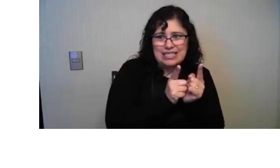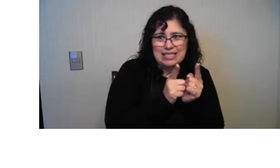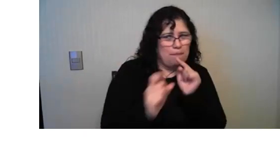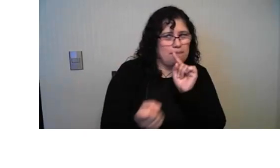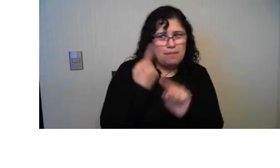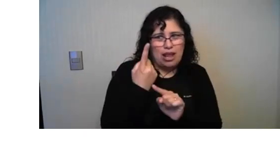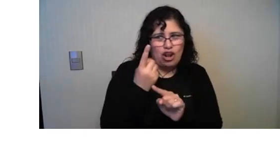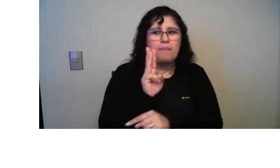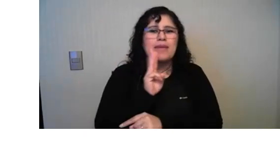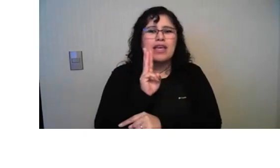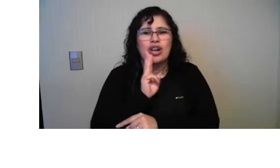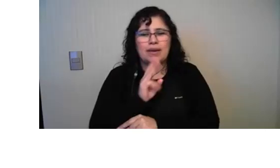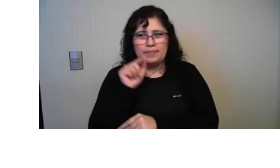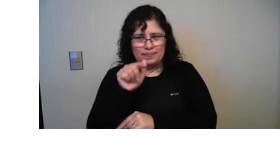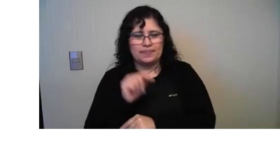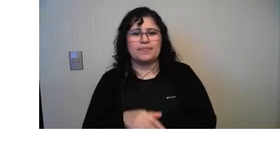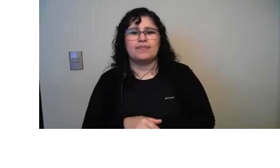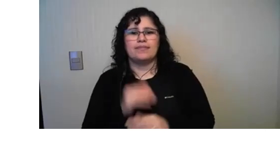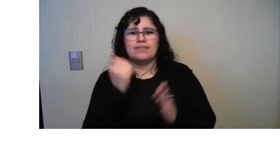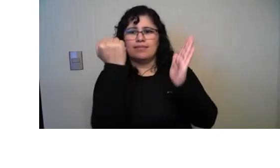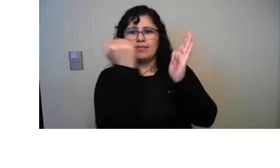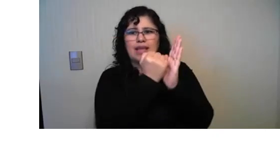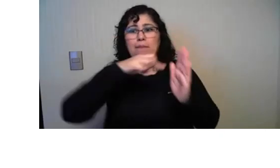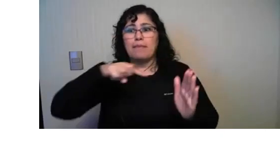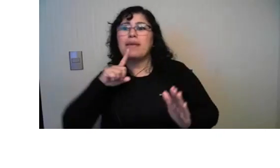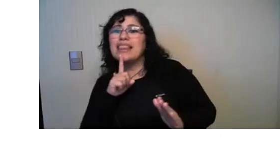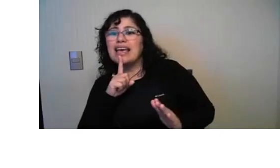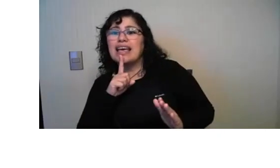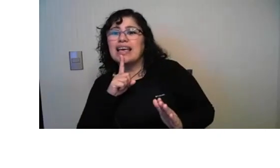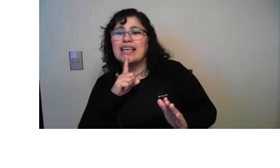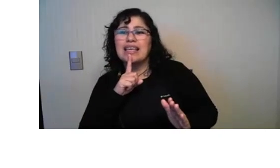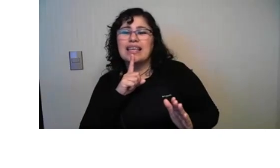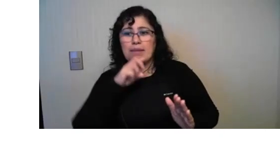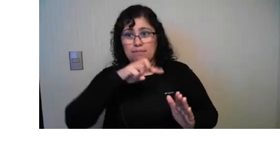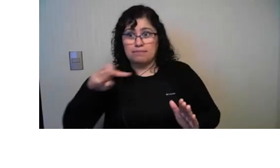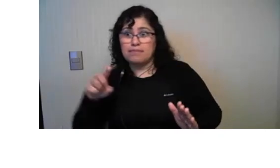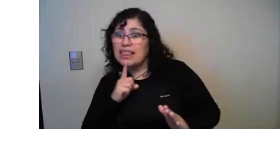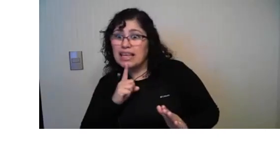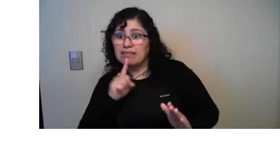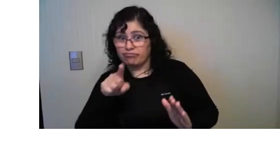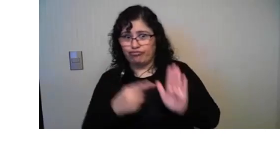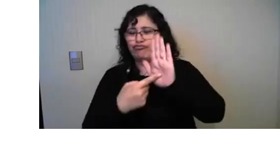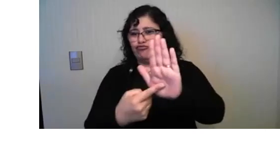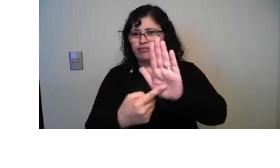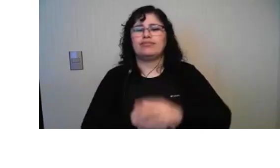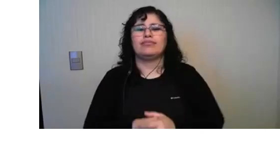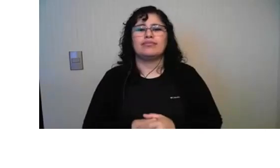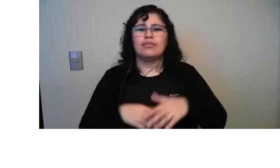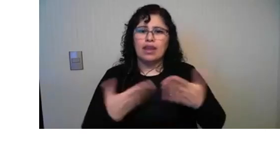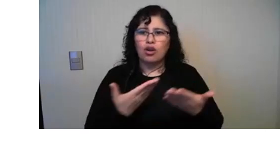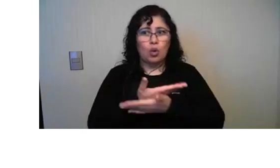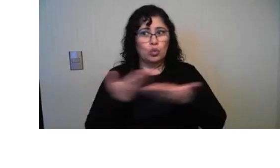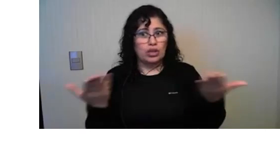que está marcado ahí y que va a quedar en el PPT. Recuerden que vamos a hacer 10 test cortos, ustedes deben rendir